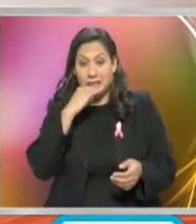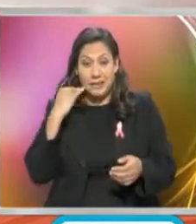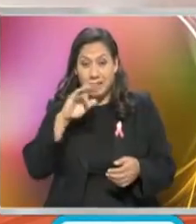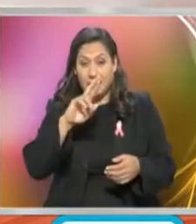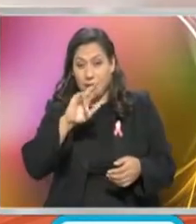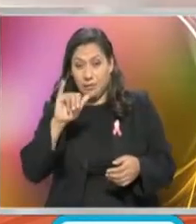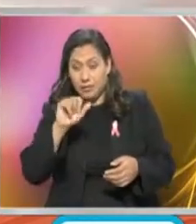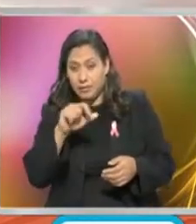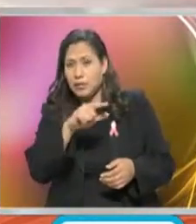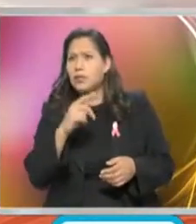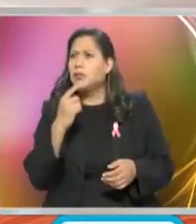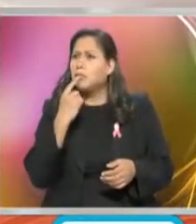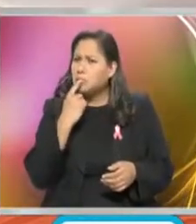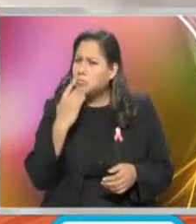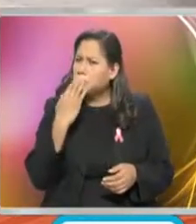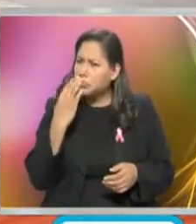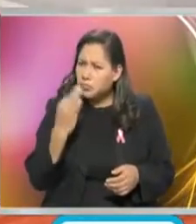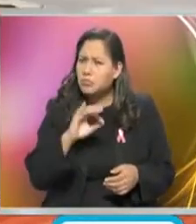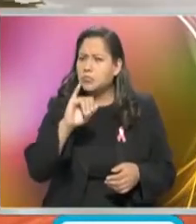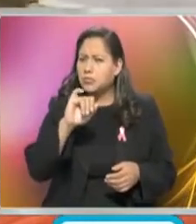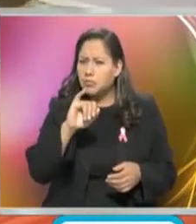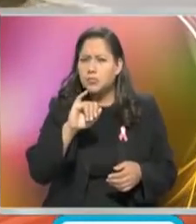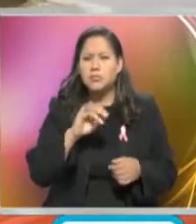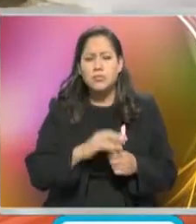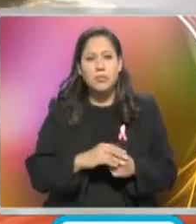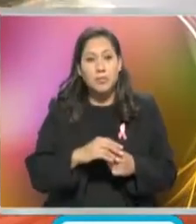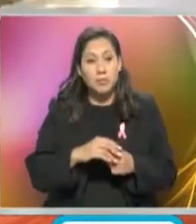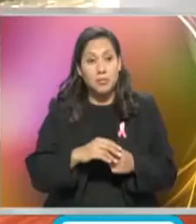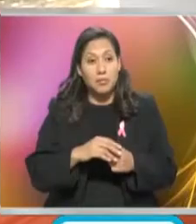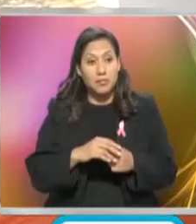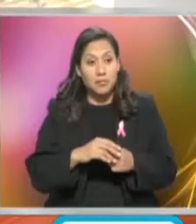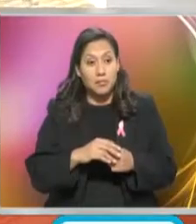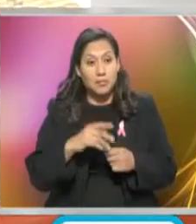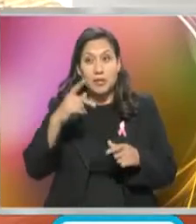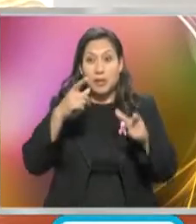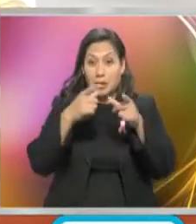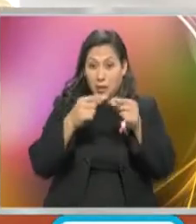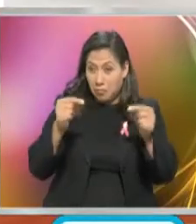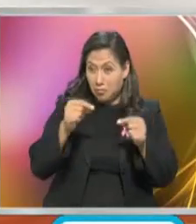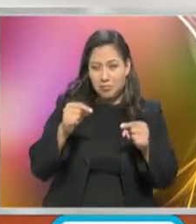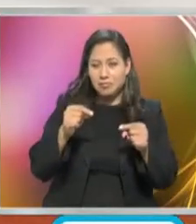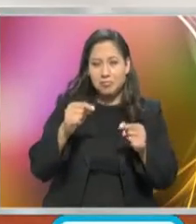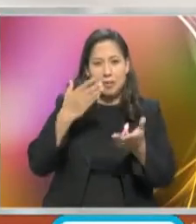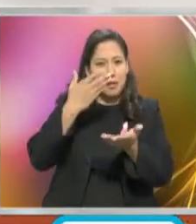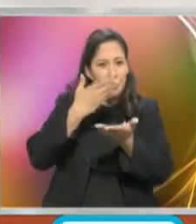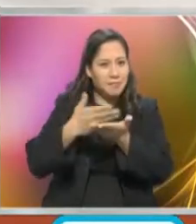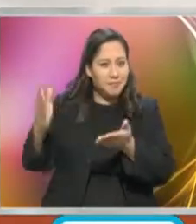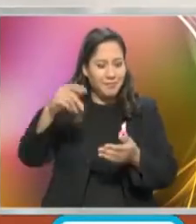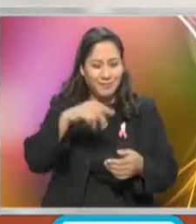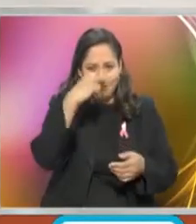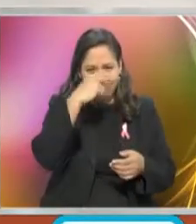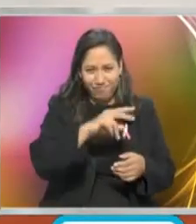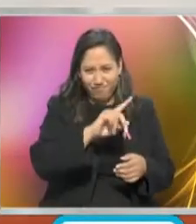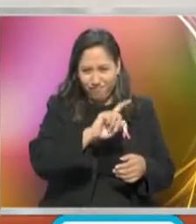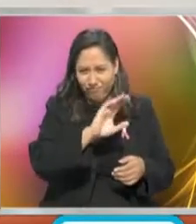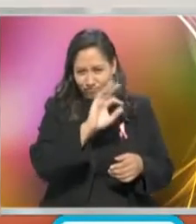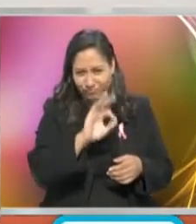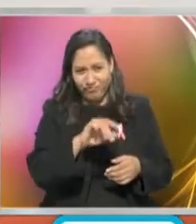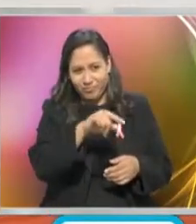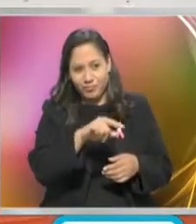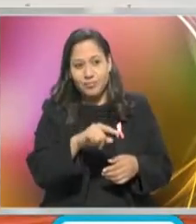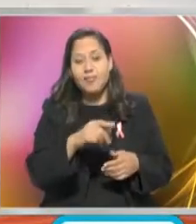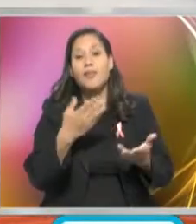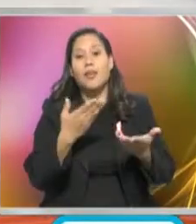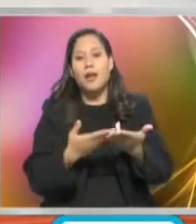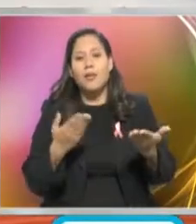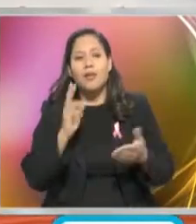un ayúdame, sabor por favor. delicioso. Sí, le da mucho sabor. Nada mexicano, perdón, nada japonés. Sí, no. O sea, hay que ponerlo A lo a lo largo. ancho, ¿no?